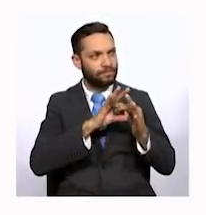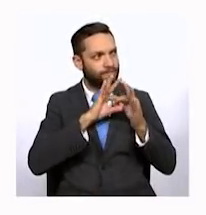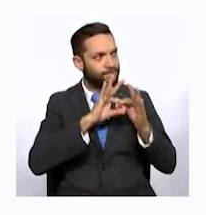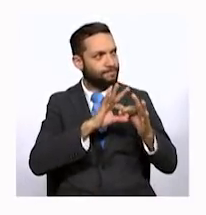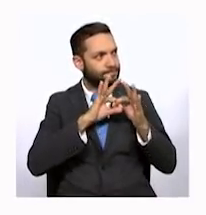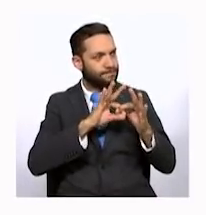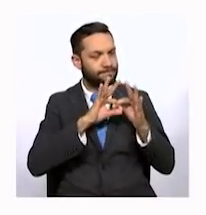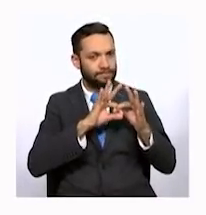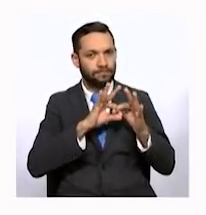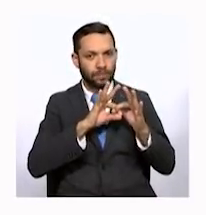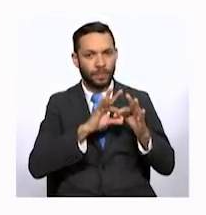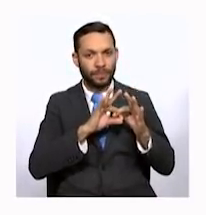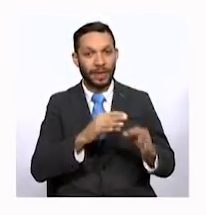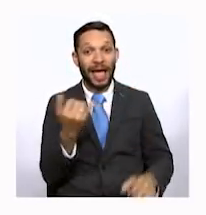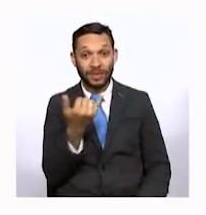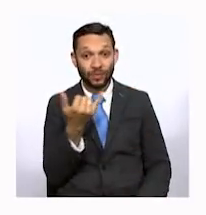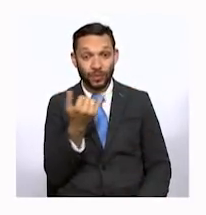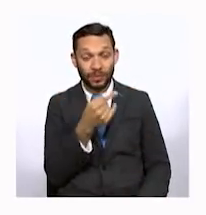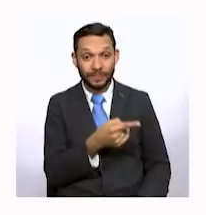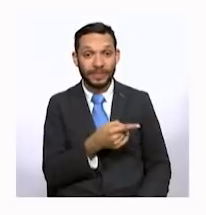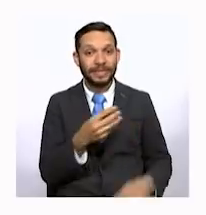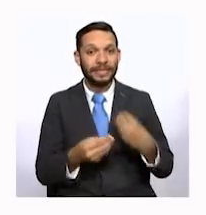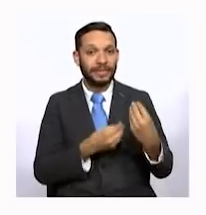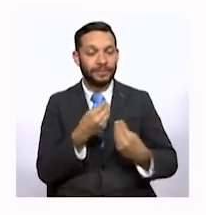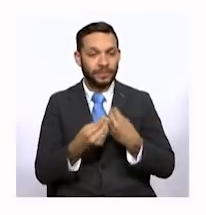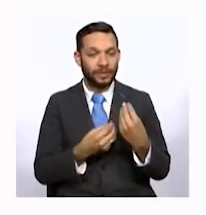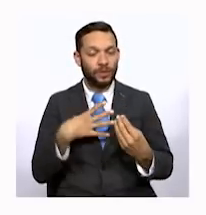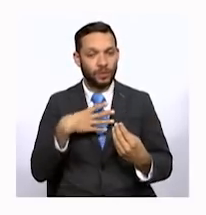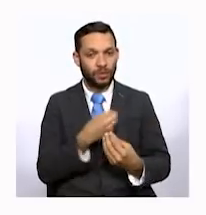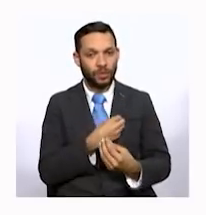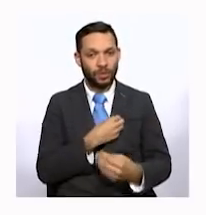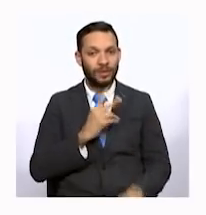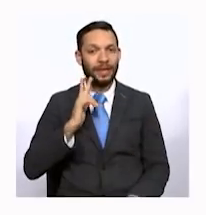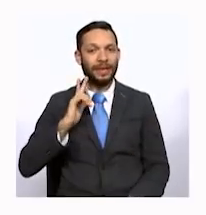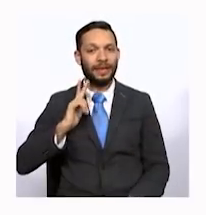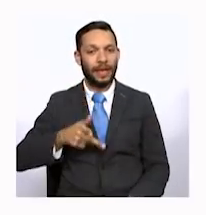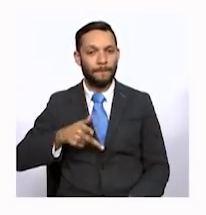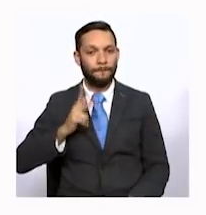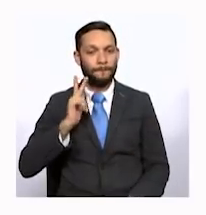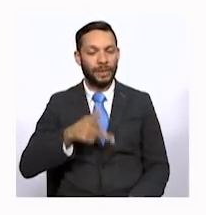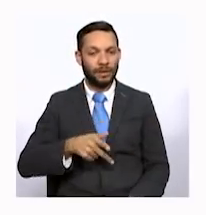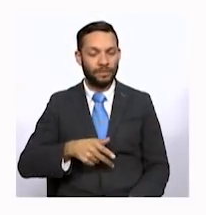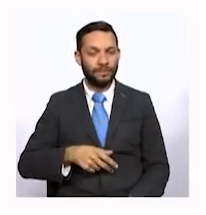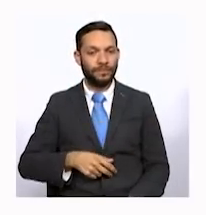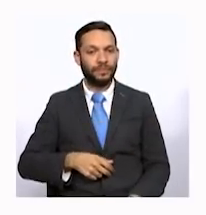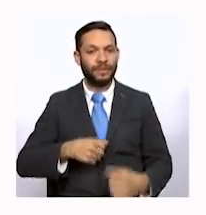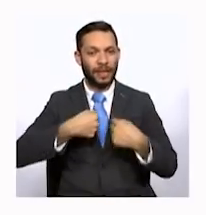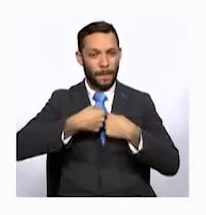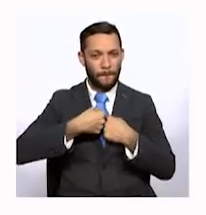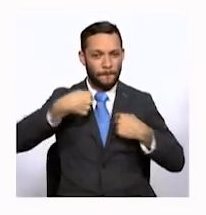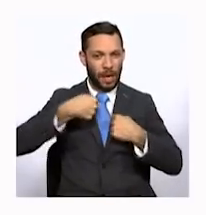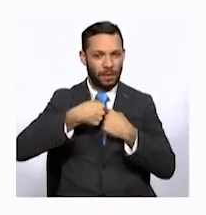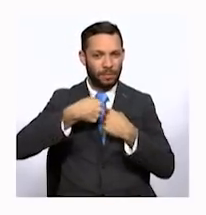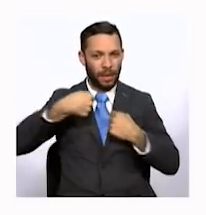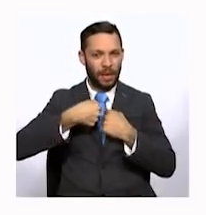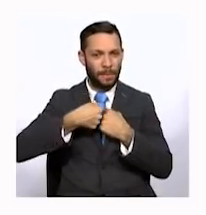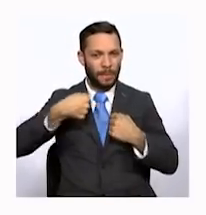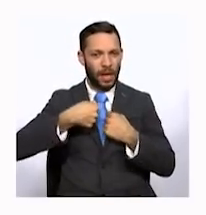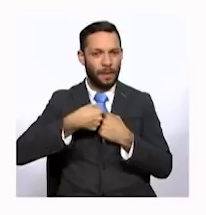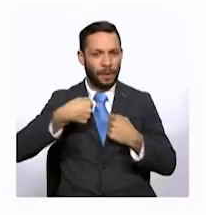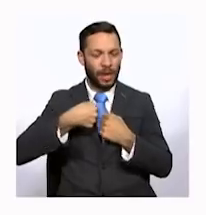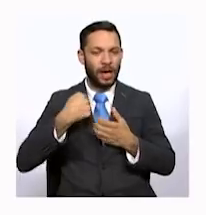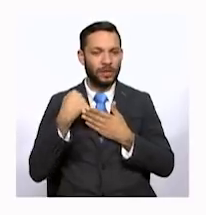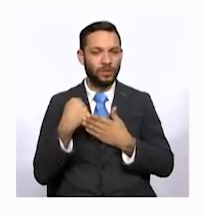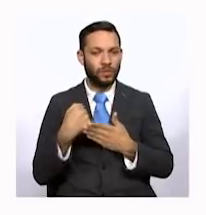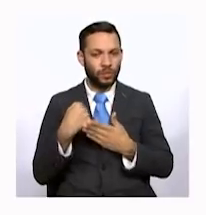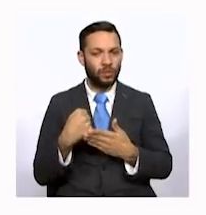la rodilla. Entonces estos meniscos lo que hacen es que cuando caminamos amortiguan el choque a nivel de la articulación de la rodilla. Entonces es muy común, ustedes